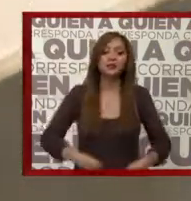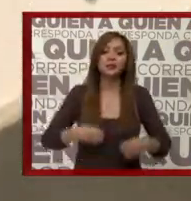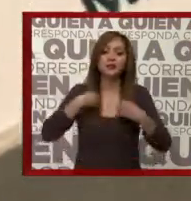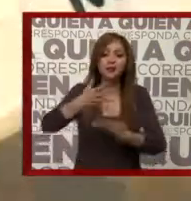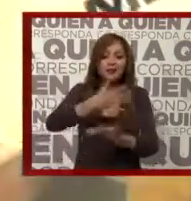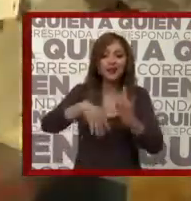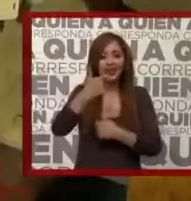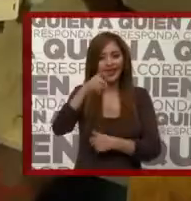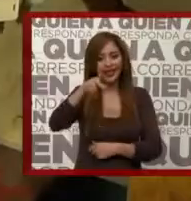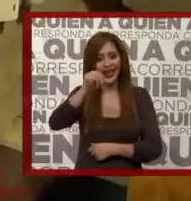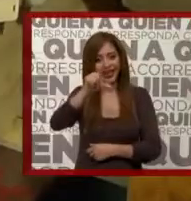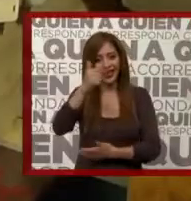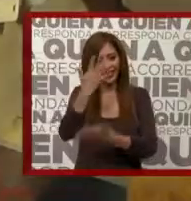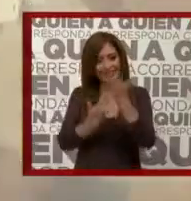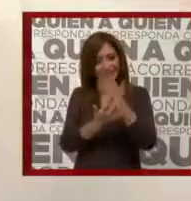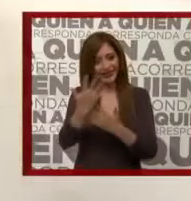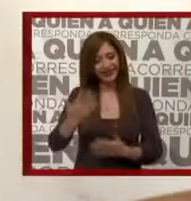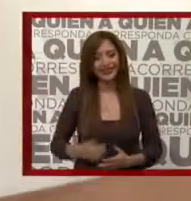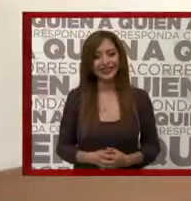Carla Sandoval.